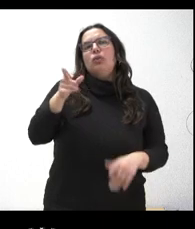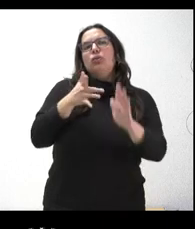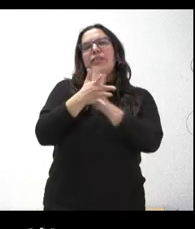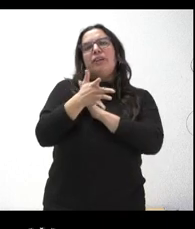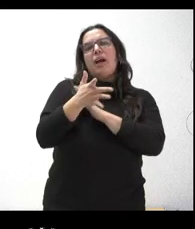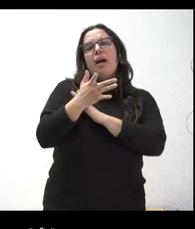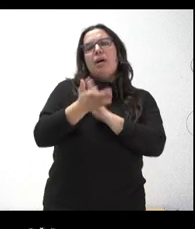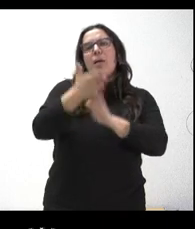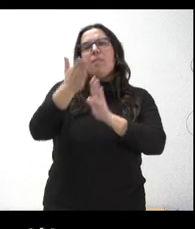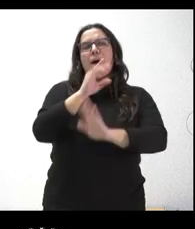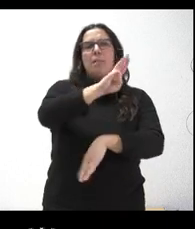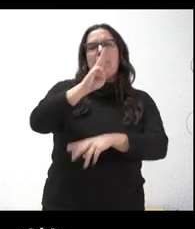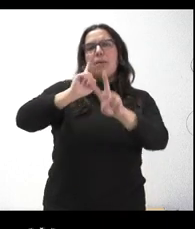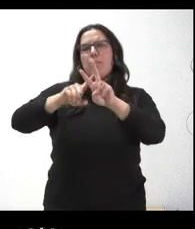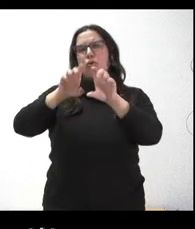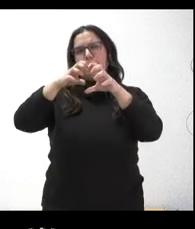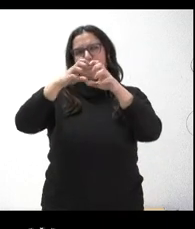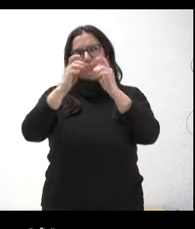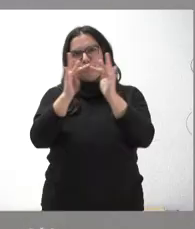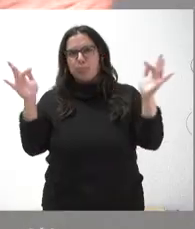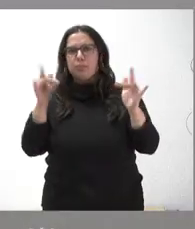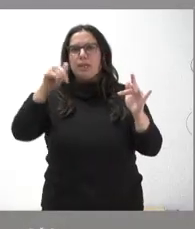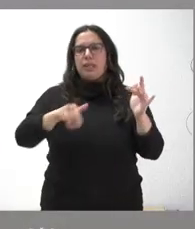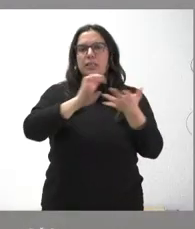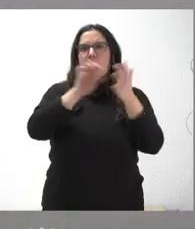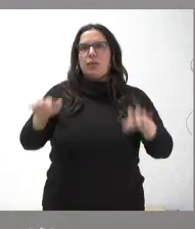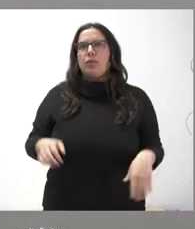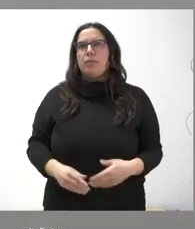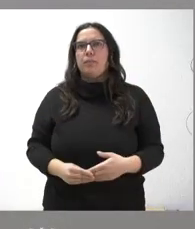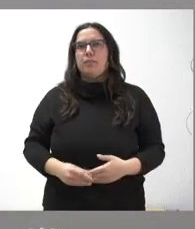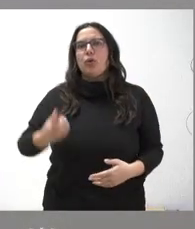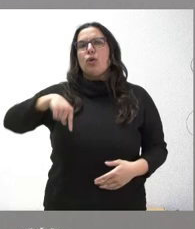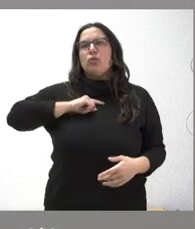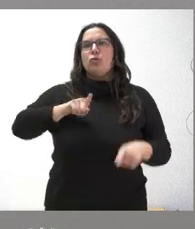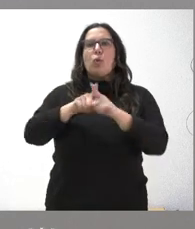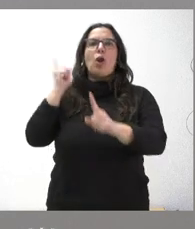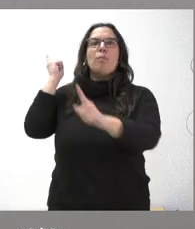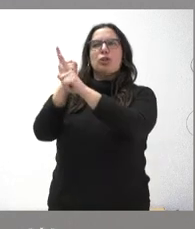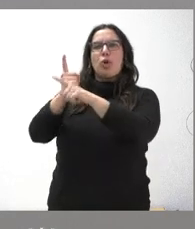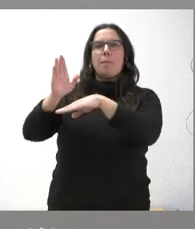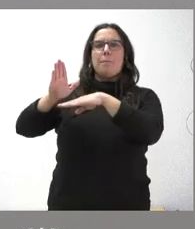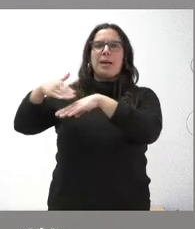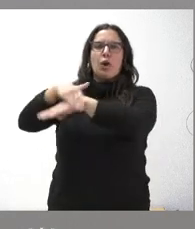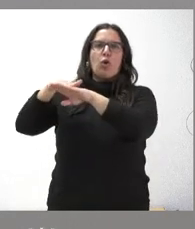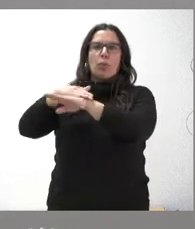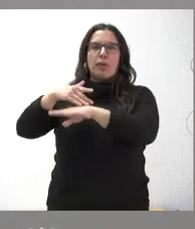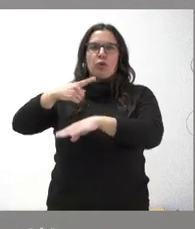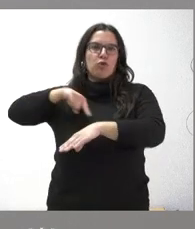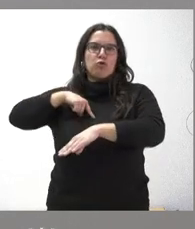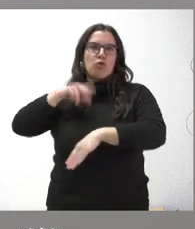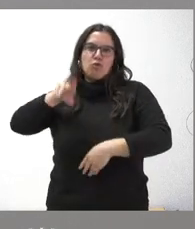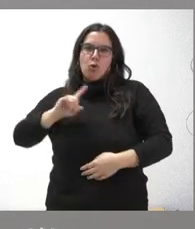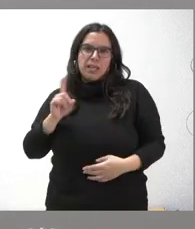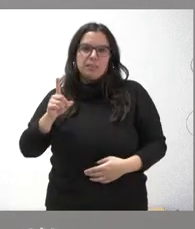a separar a PP y vox aquí en Castilla de León buenoos no somos oposición al gobierno nosotros lo que tenemos que hacer es defender los intereses de